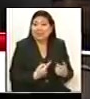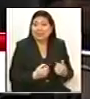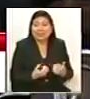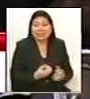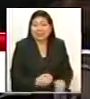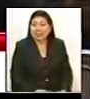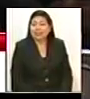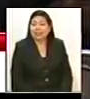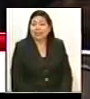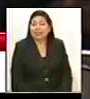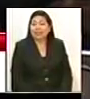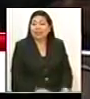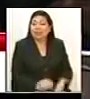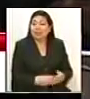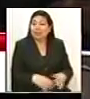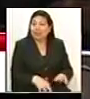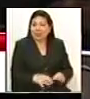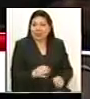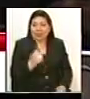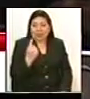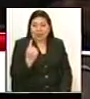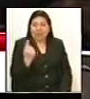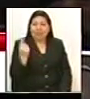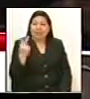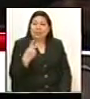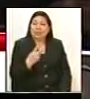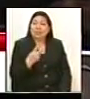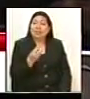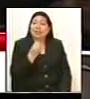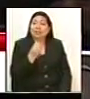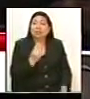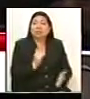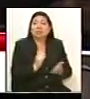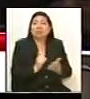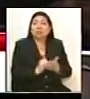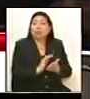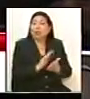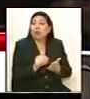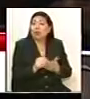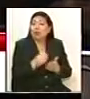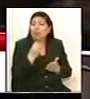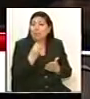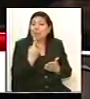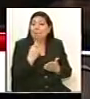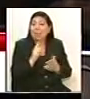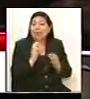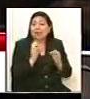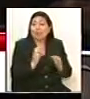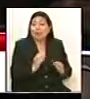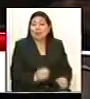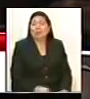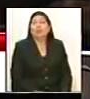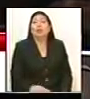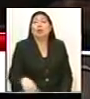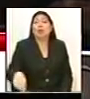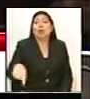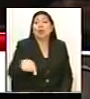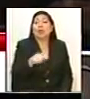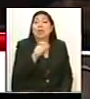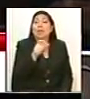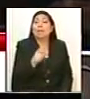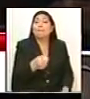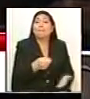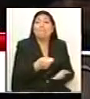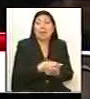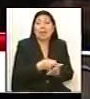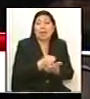IGB. Entonces, eso es fundamental, primero. Y en el tema de alimentos, son todos los alimentos para justamente nosotros, los ciudadanos, pagar